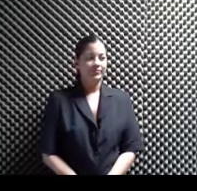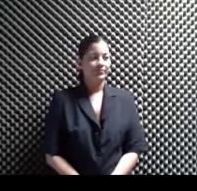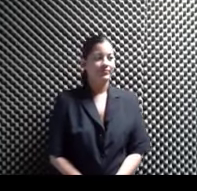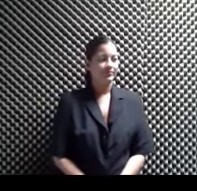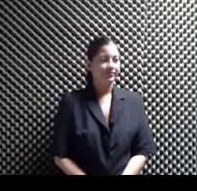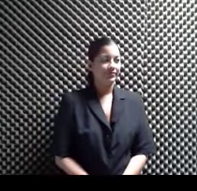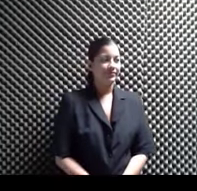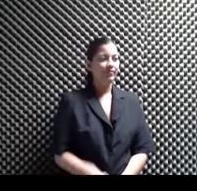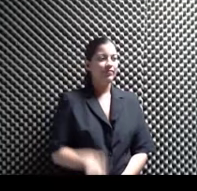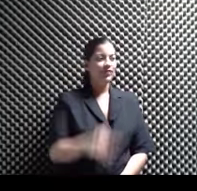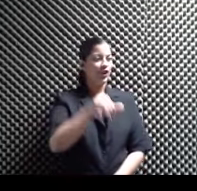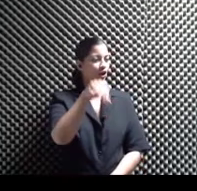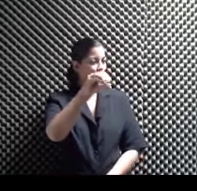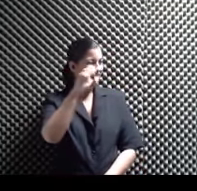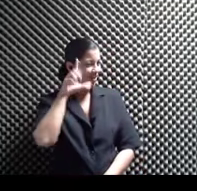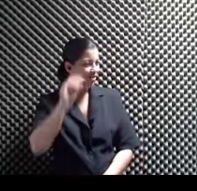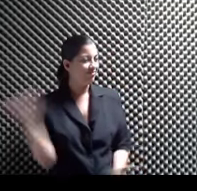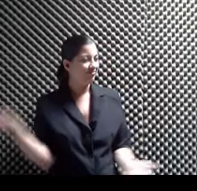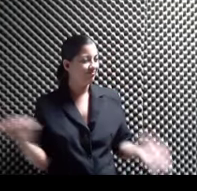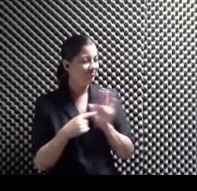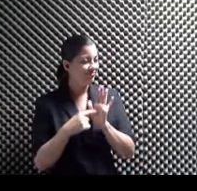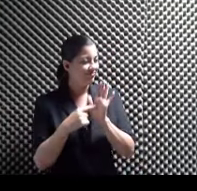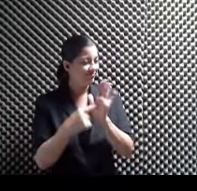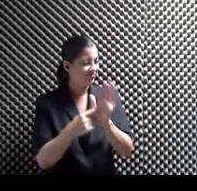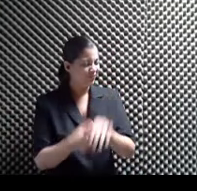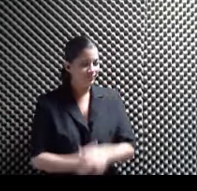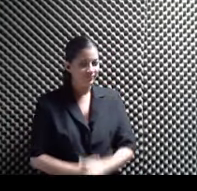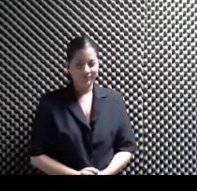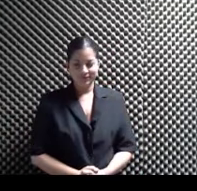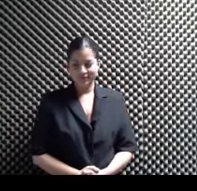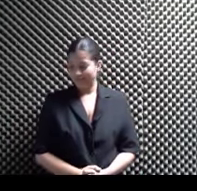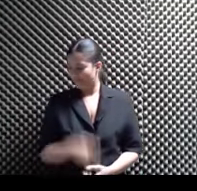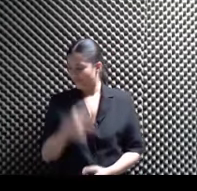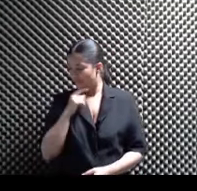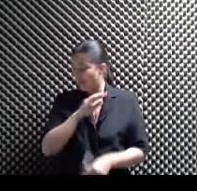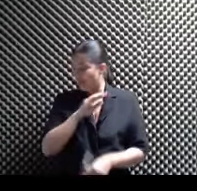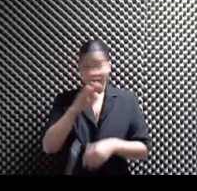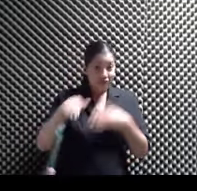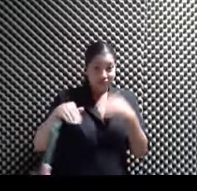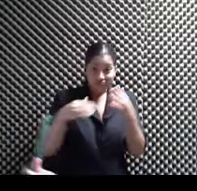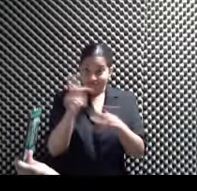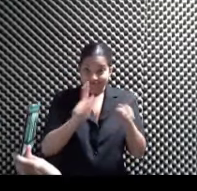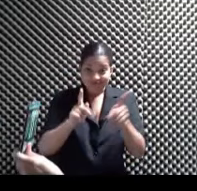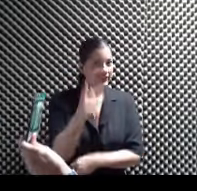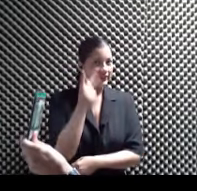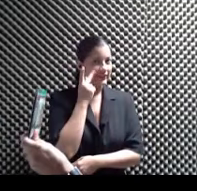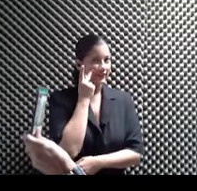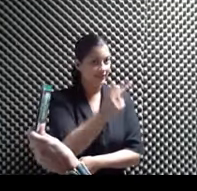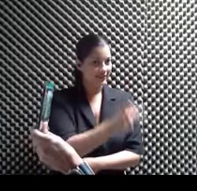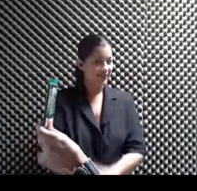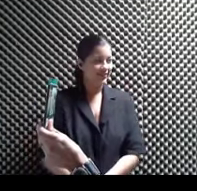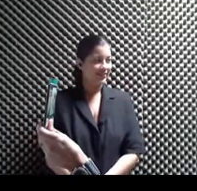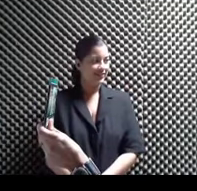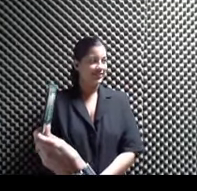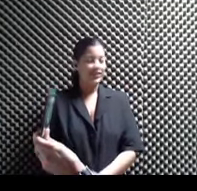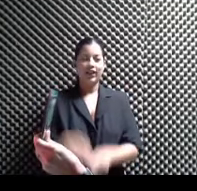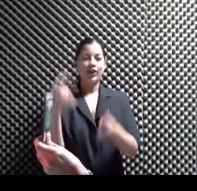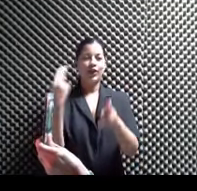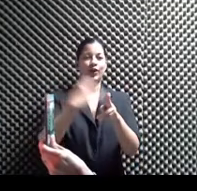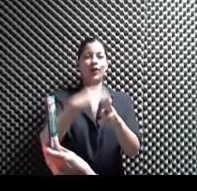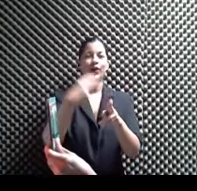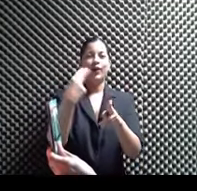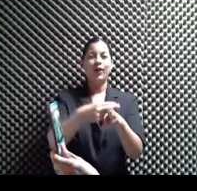lo coge para allá Hazlo porque eso Todo el mundo lo tiene que ver Vamos Es decir el nombre Que siempre se me